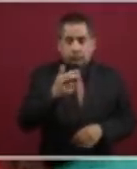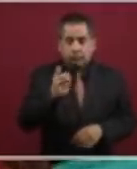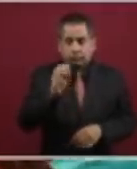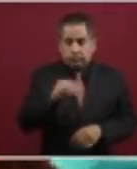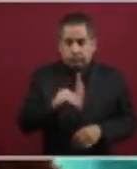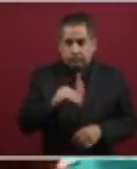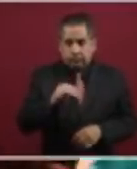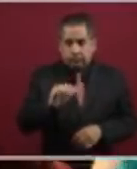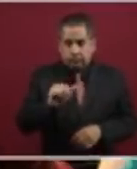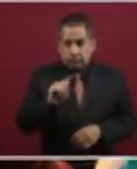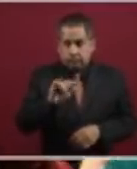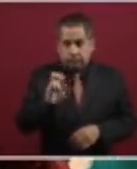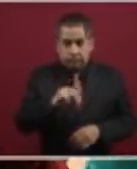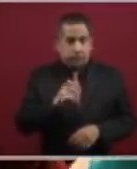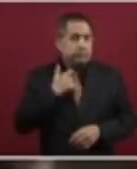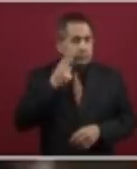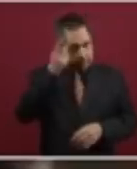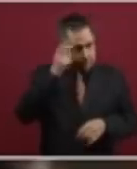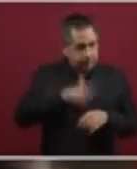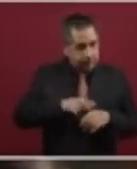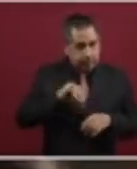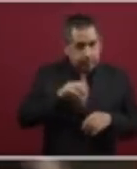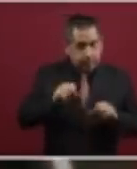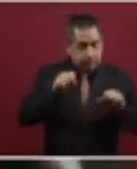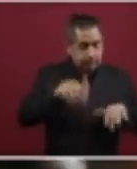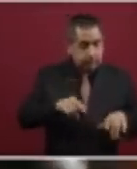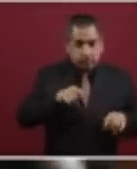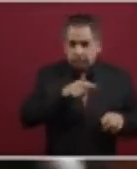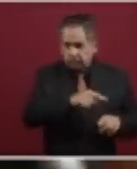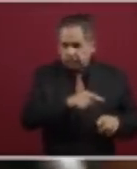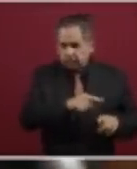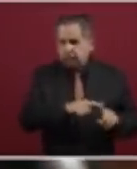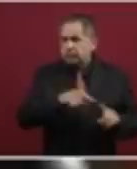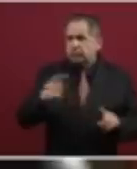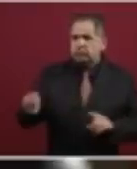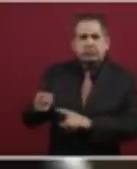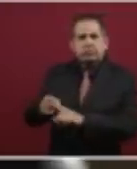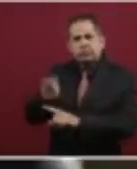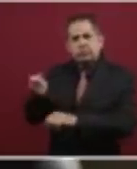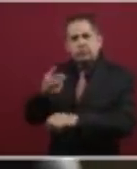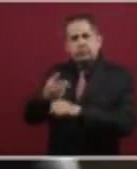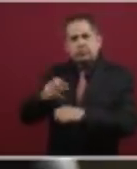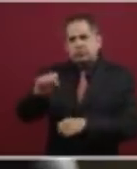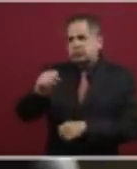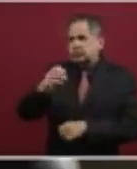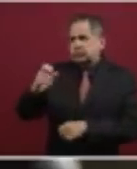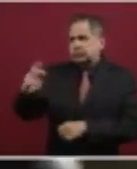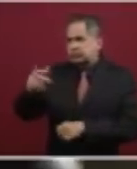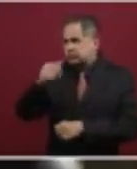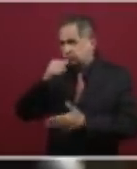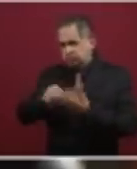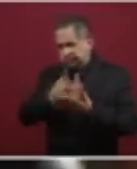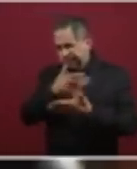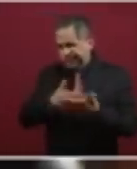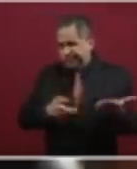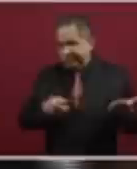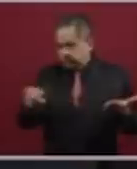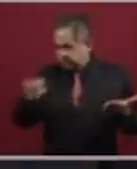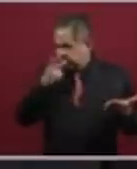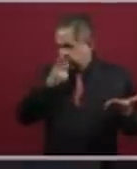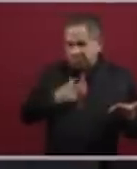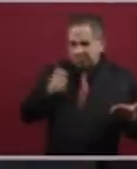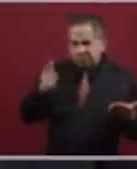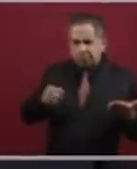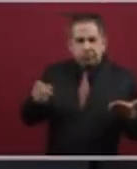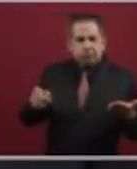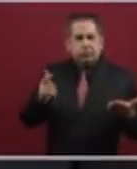Germán Martínez, le comentó algo el secretario de Hacienda, Carlos Ursúa, respecto a la carta del ex director del